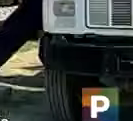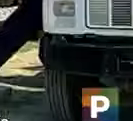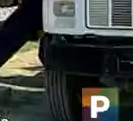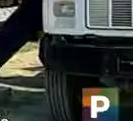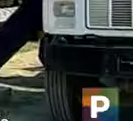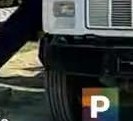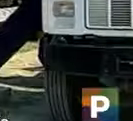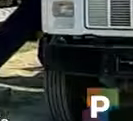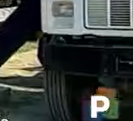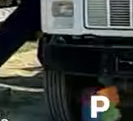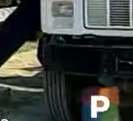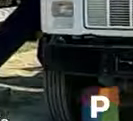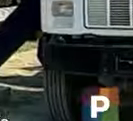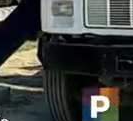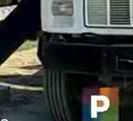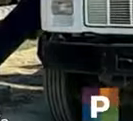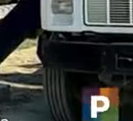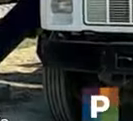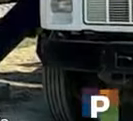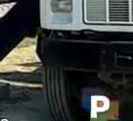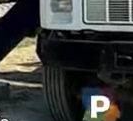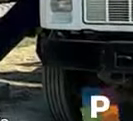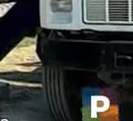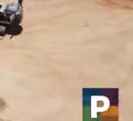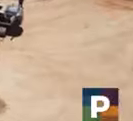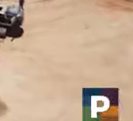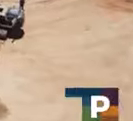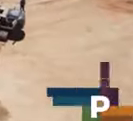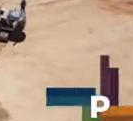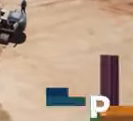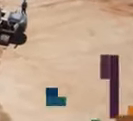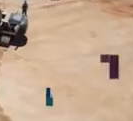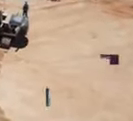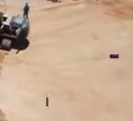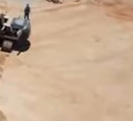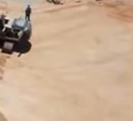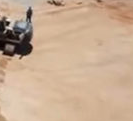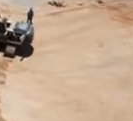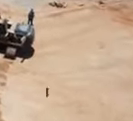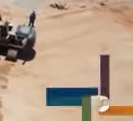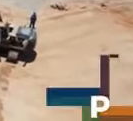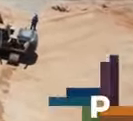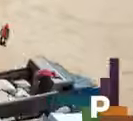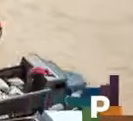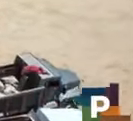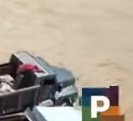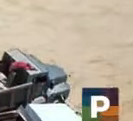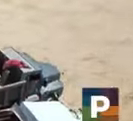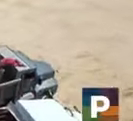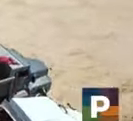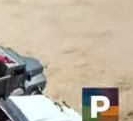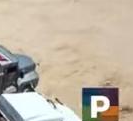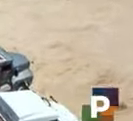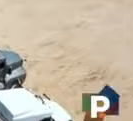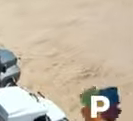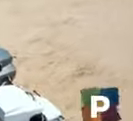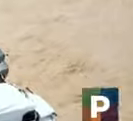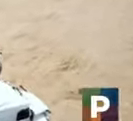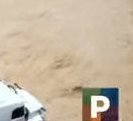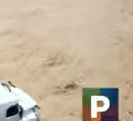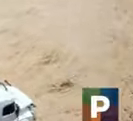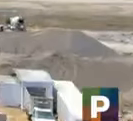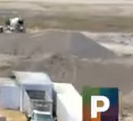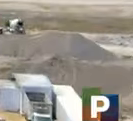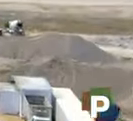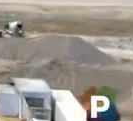desuso y suministro del material para la nueva vía. El Corredor Interoceánico impulsará la actividad económica